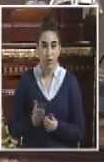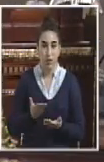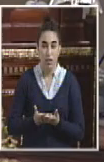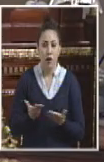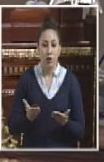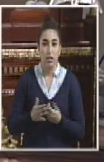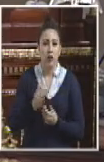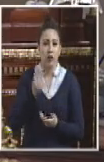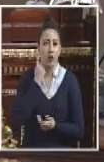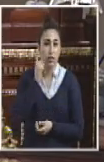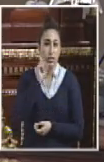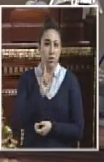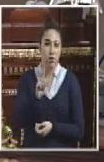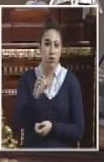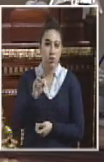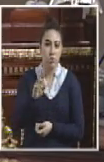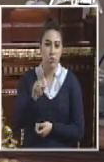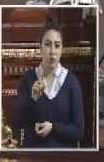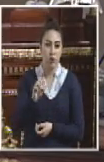dispuesto, diputada Lourdes Paz.